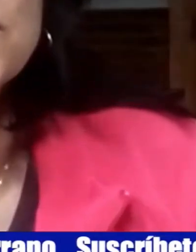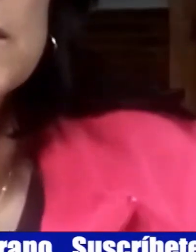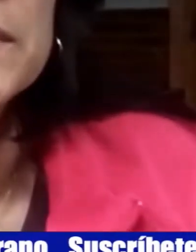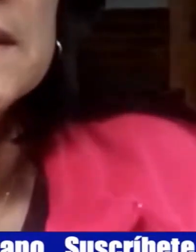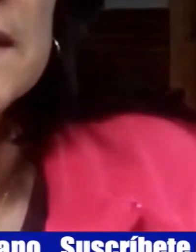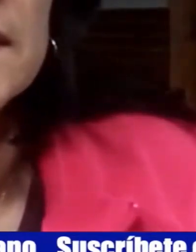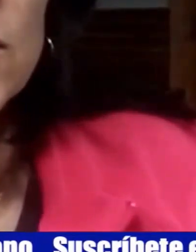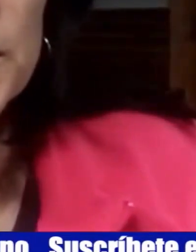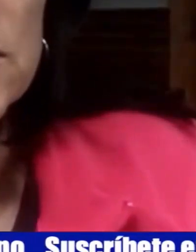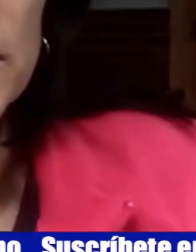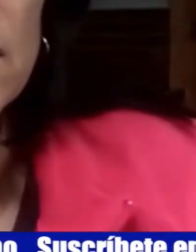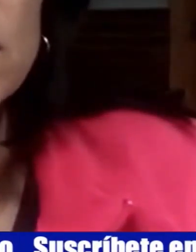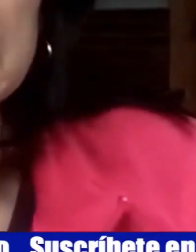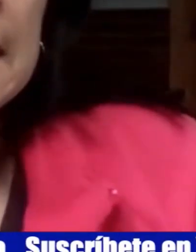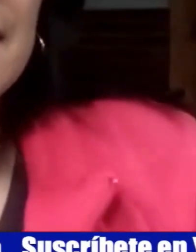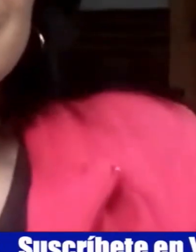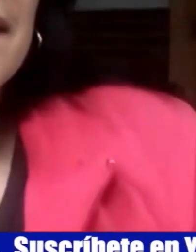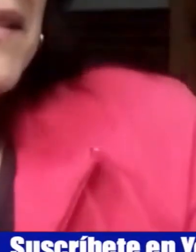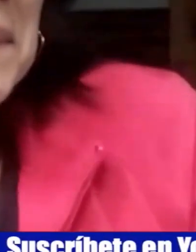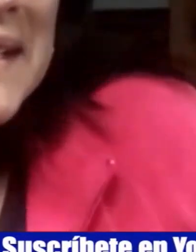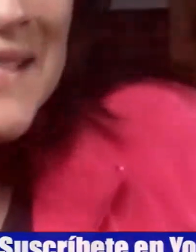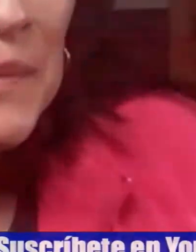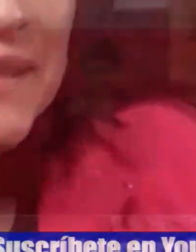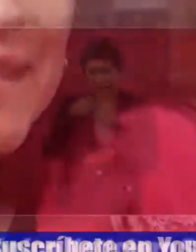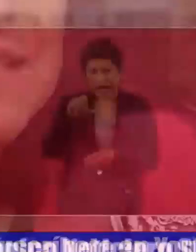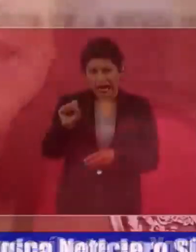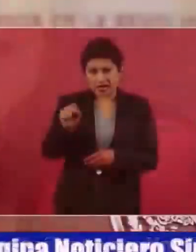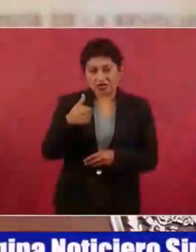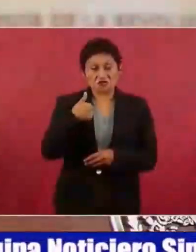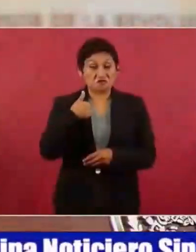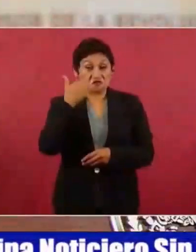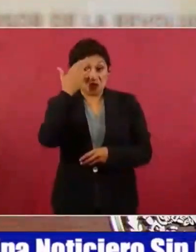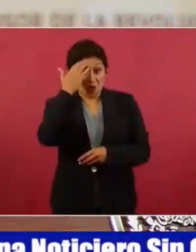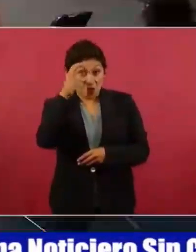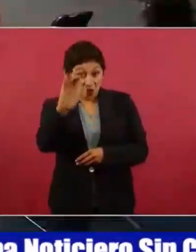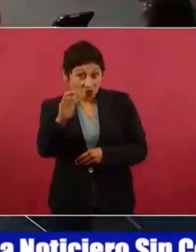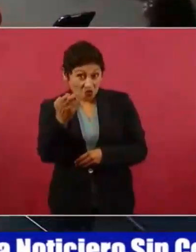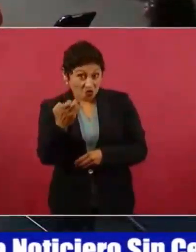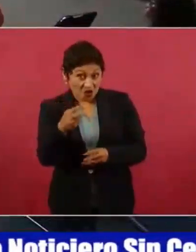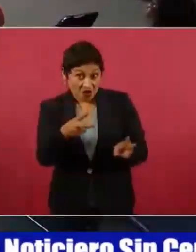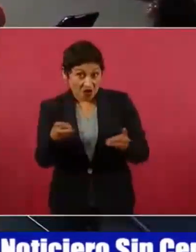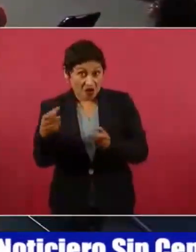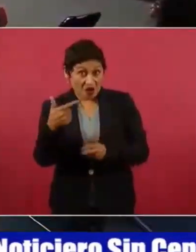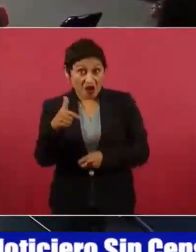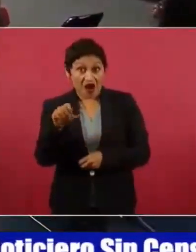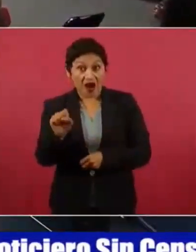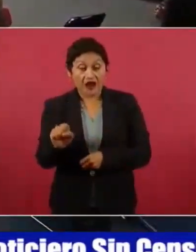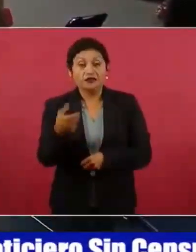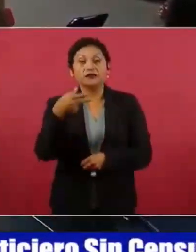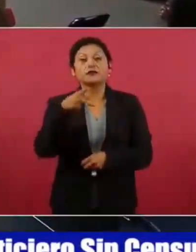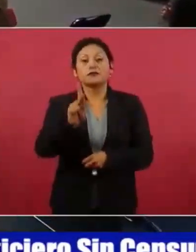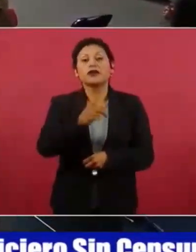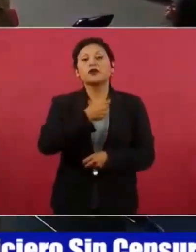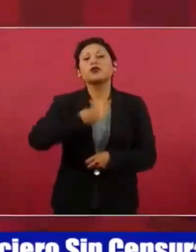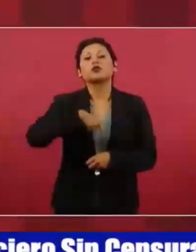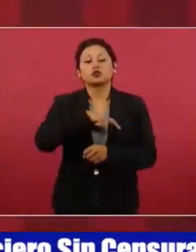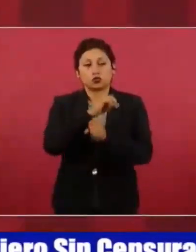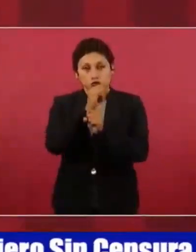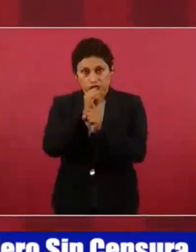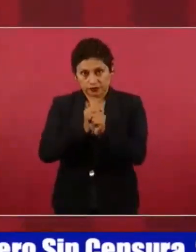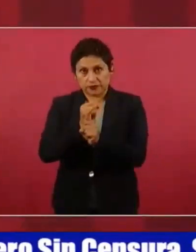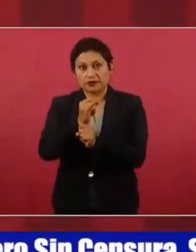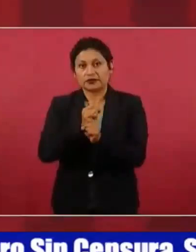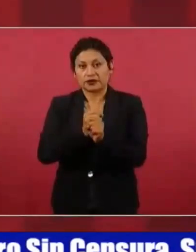encabezado por el presidente López Obrador, y debe de respetarse también. Entonces, pues como yo escribí ese mismo